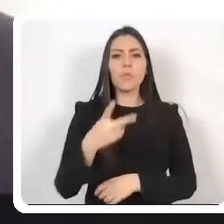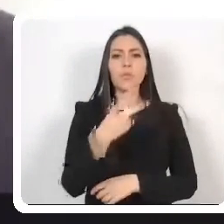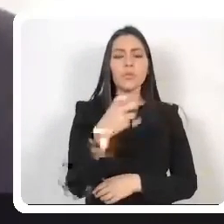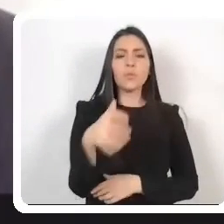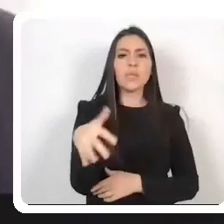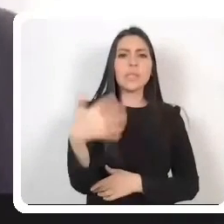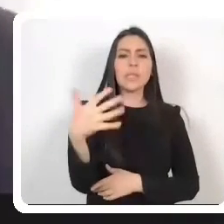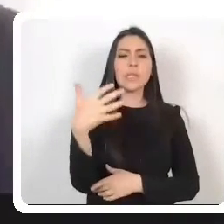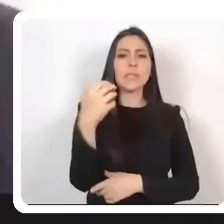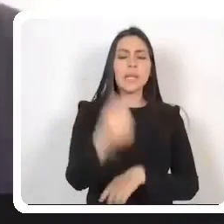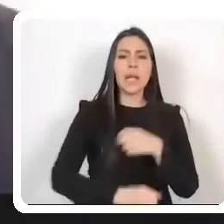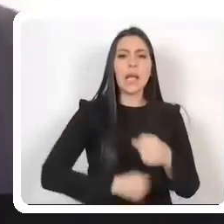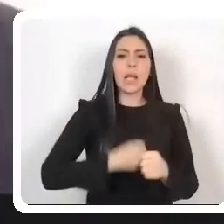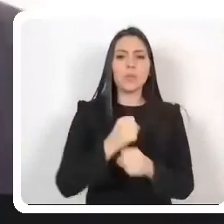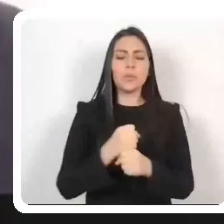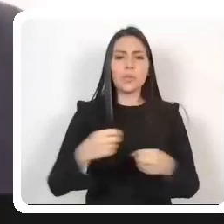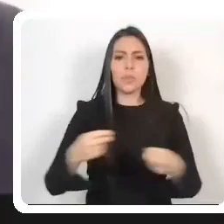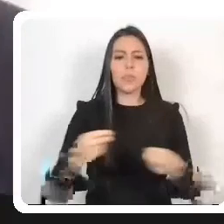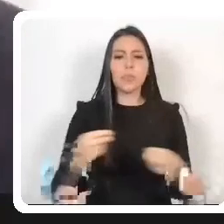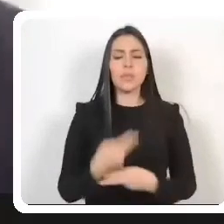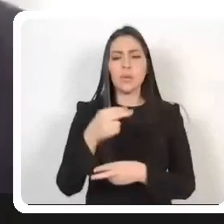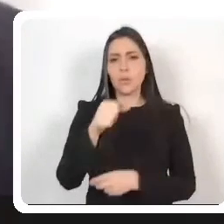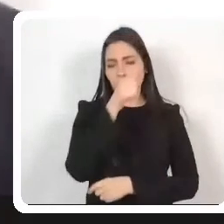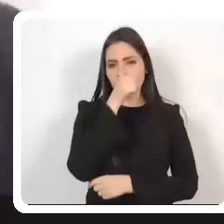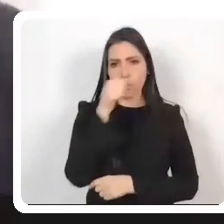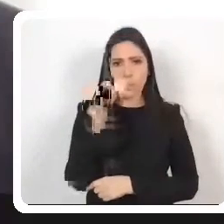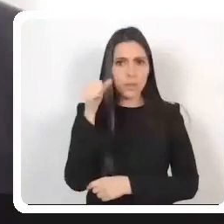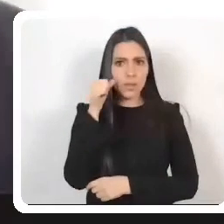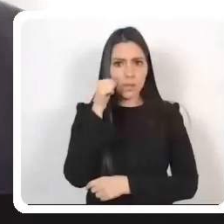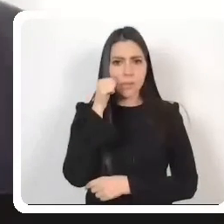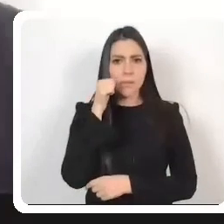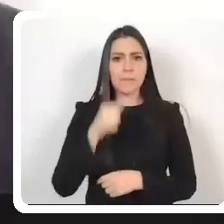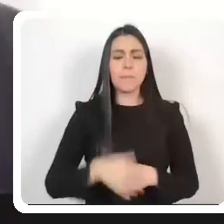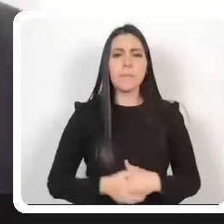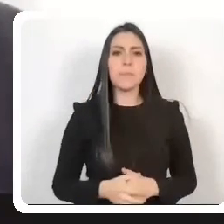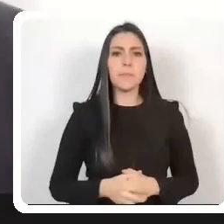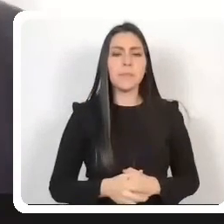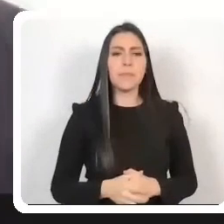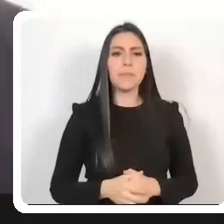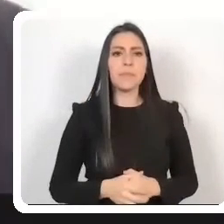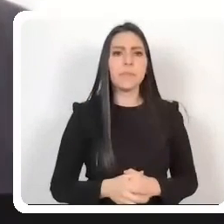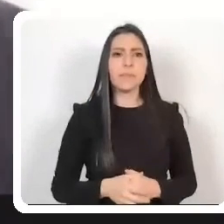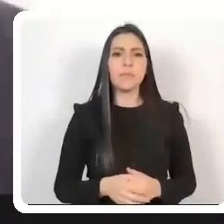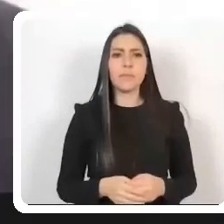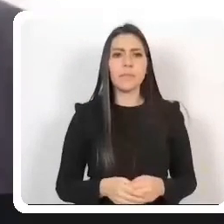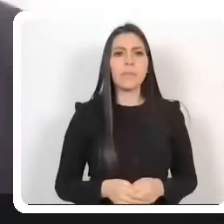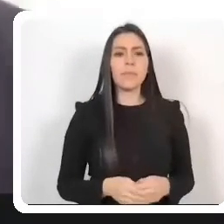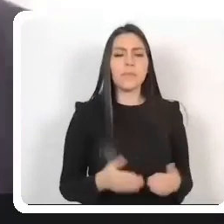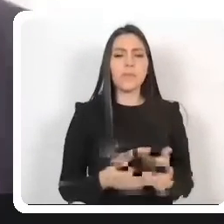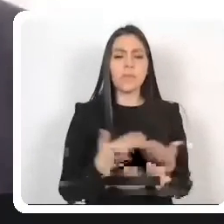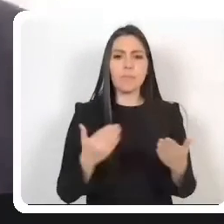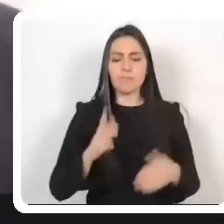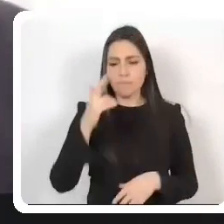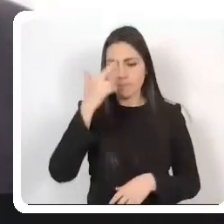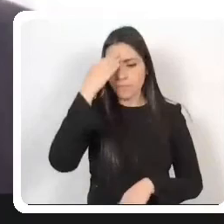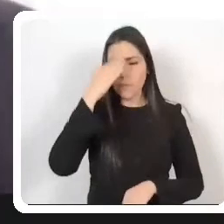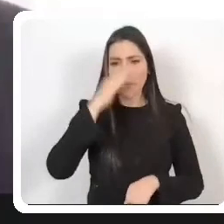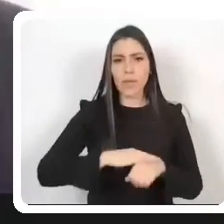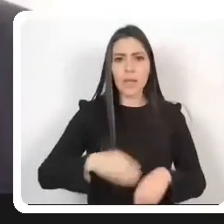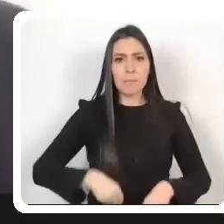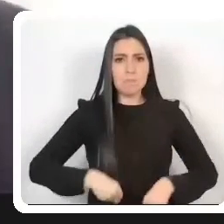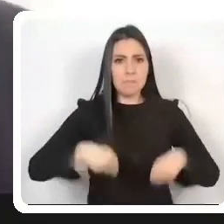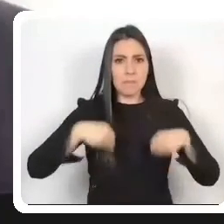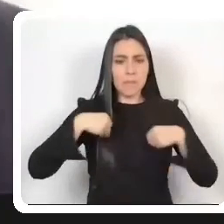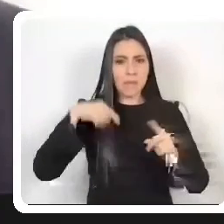aniversario del natalicio del benemérito de las Américas, que rememora la vida y obra de un